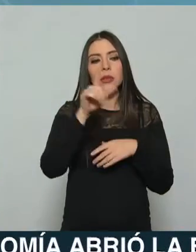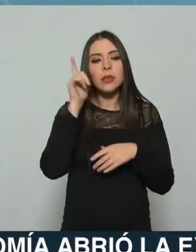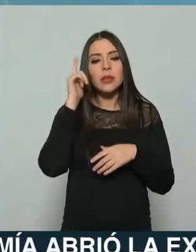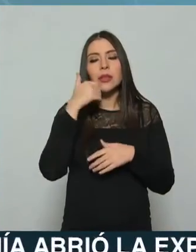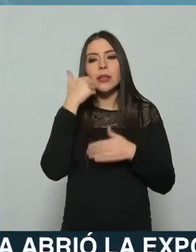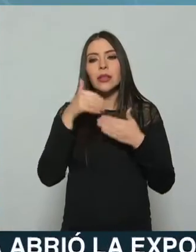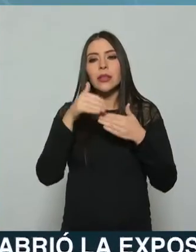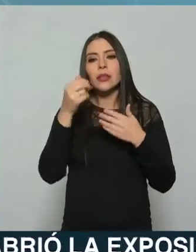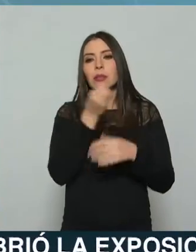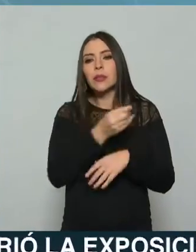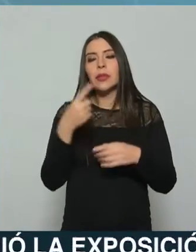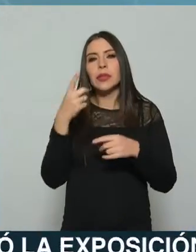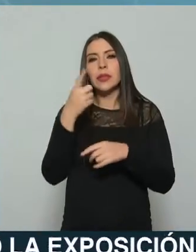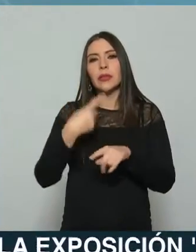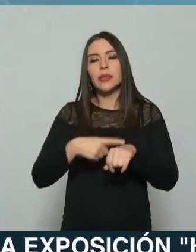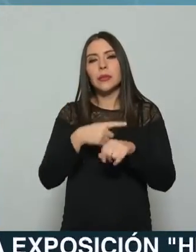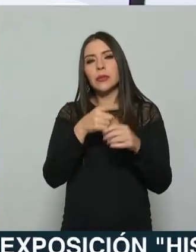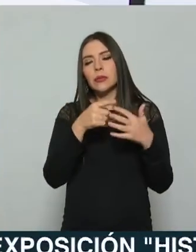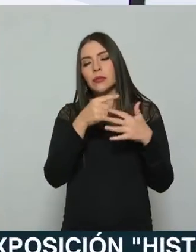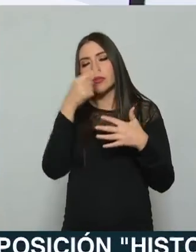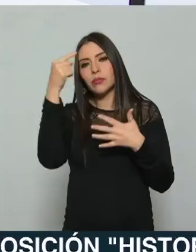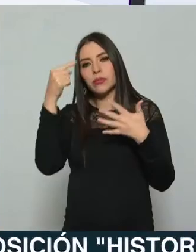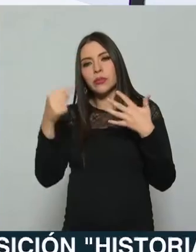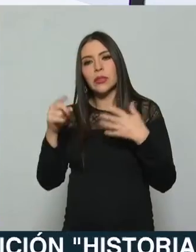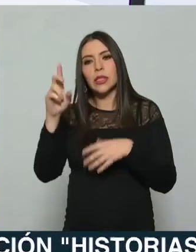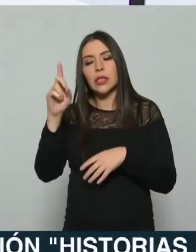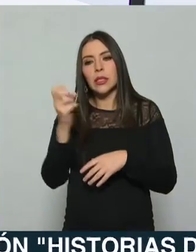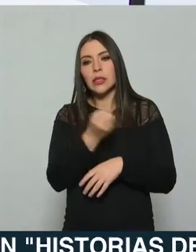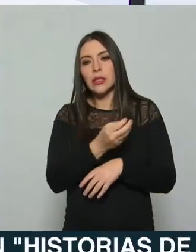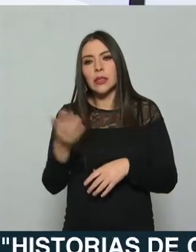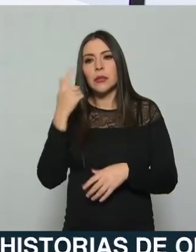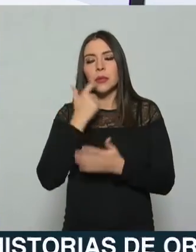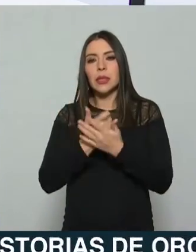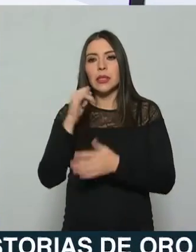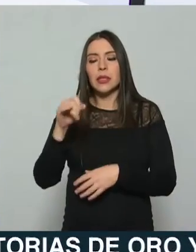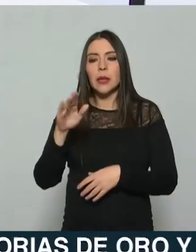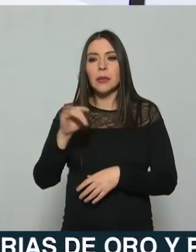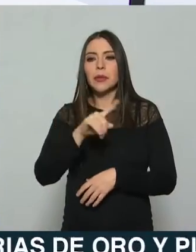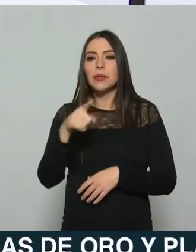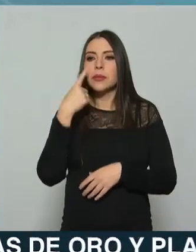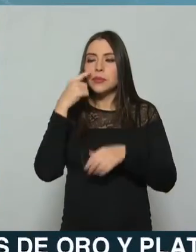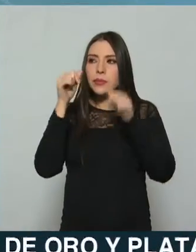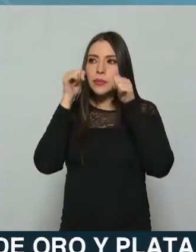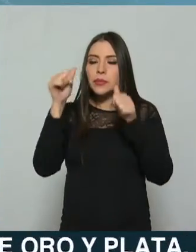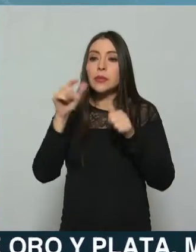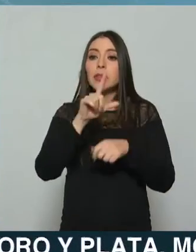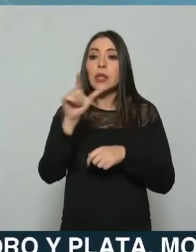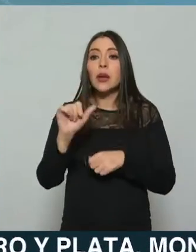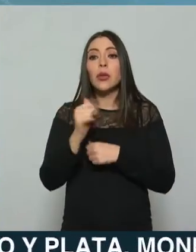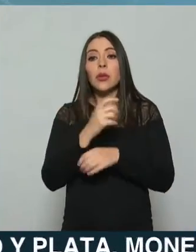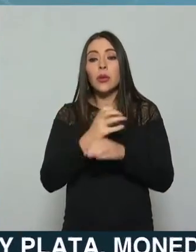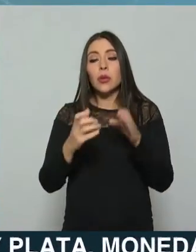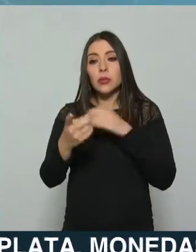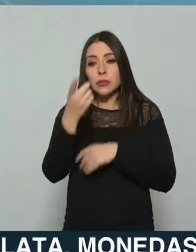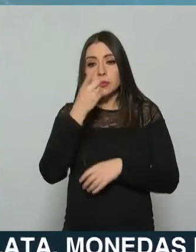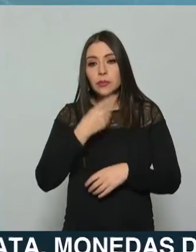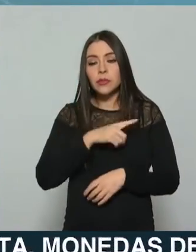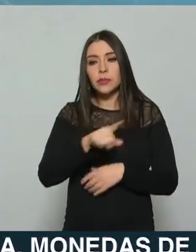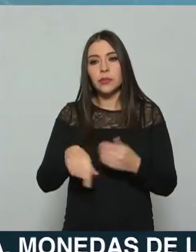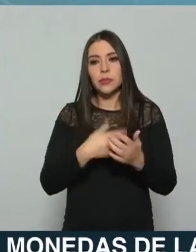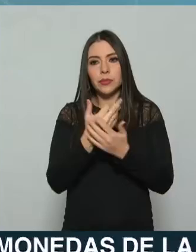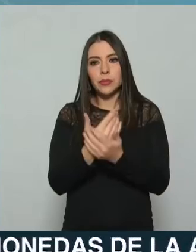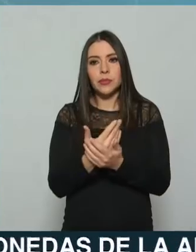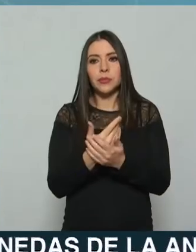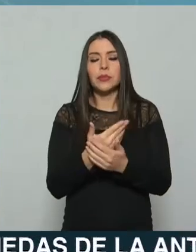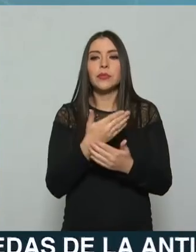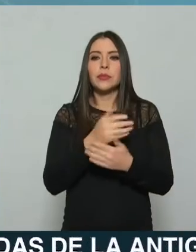el listado de estas 30 enfermedades que cubrirían los gastos catastróficos en el INSABI. Estaremos muy pendientes, por supuesto, si tienes algo que compartirnos, por aquí te esperamos.